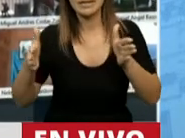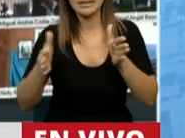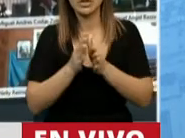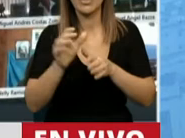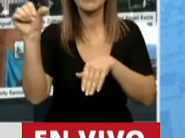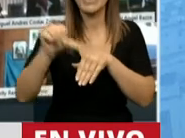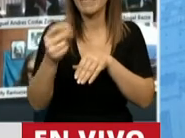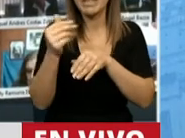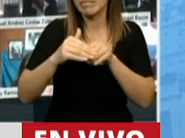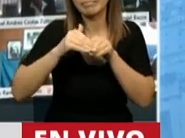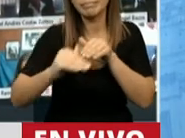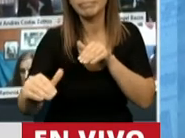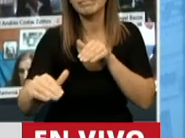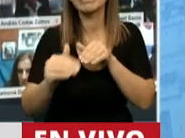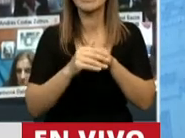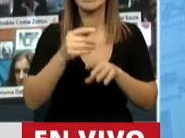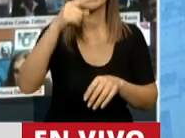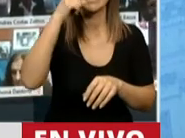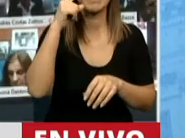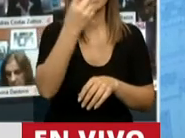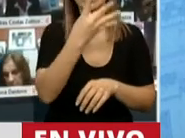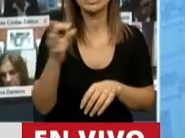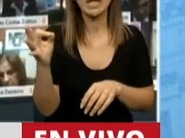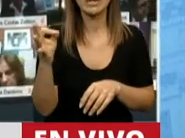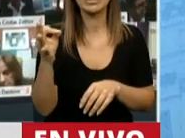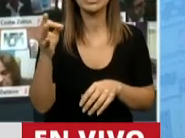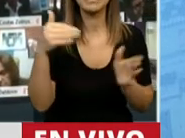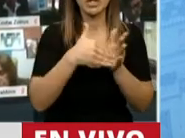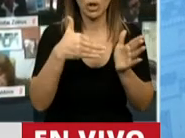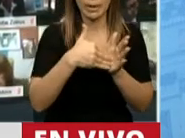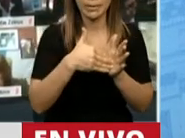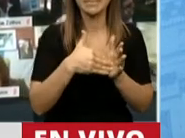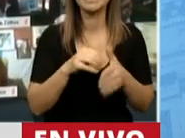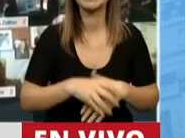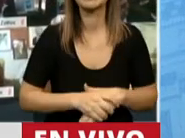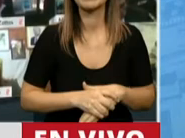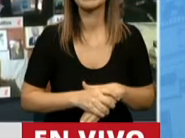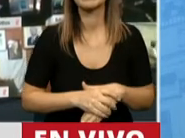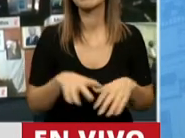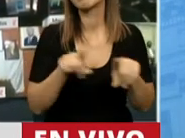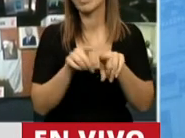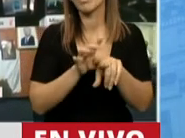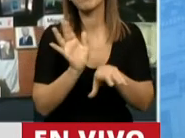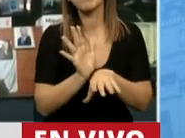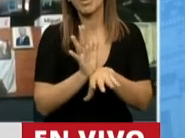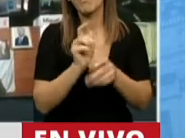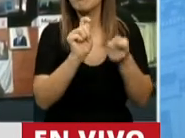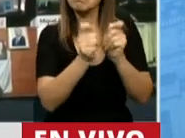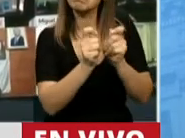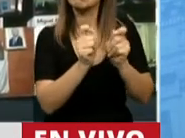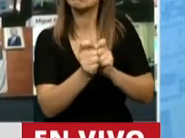del déficit, un crédito de 7.400 millones. Es decir, se han ido